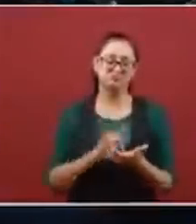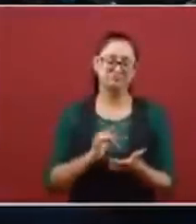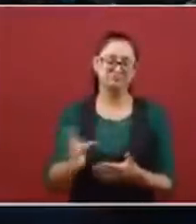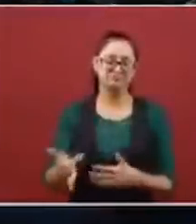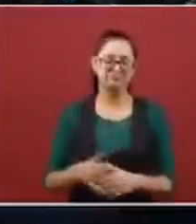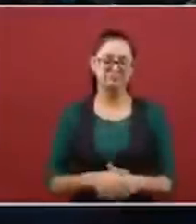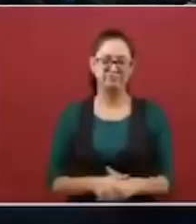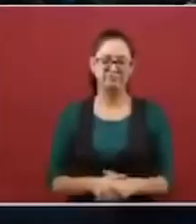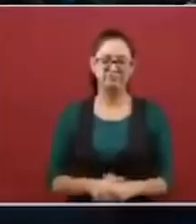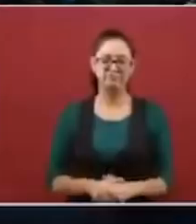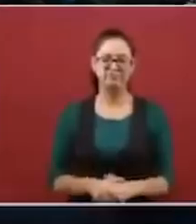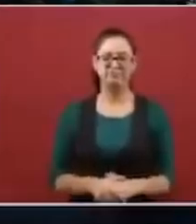ese es una